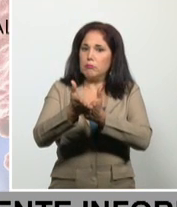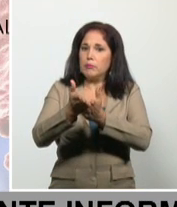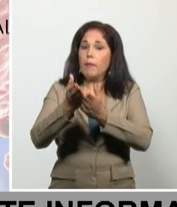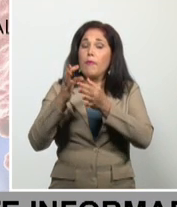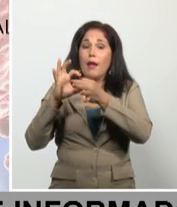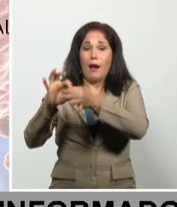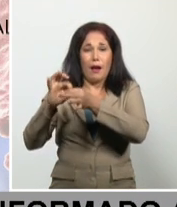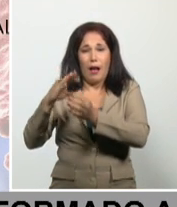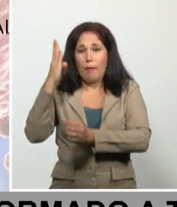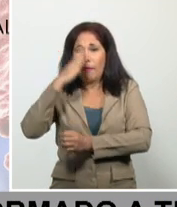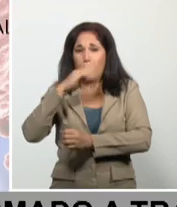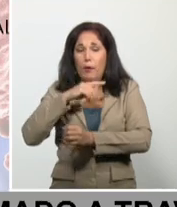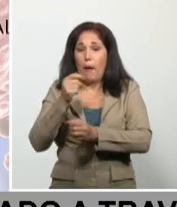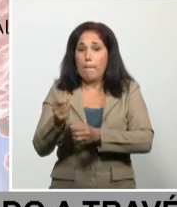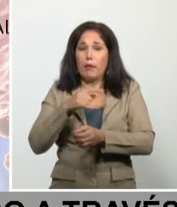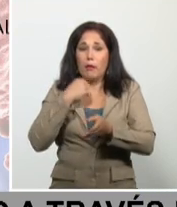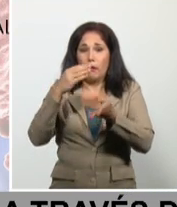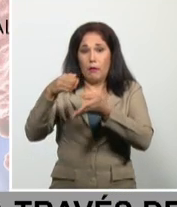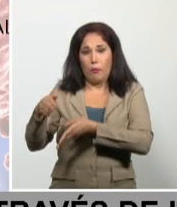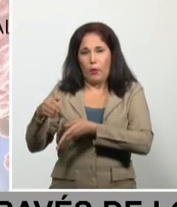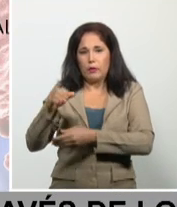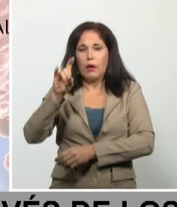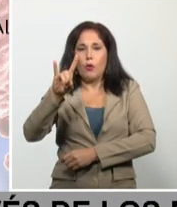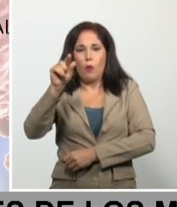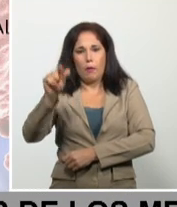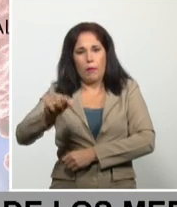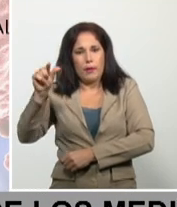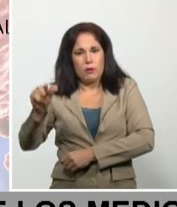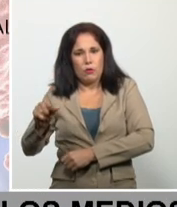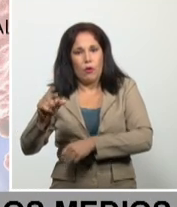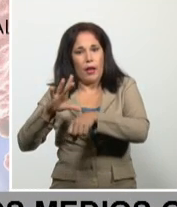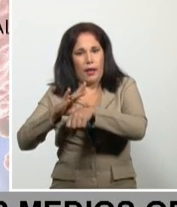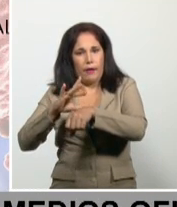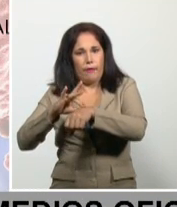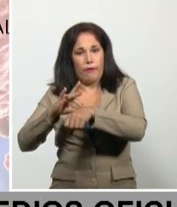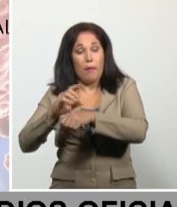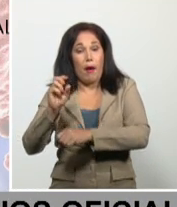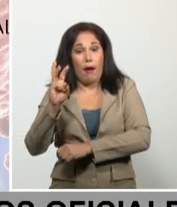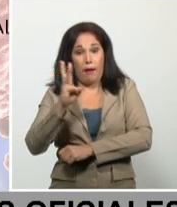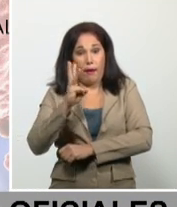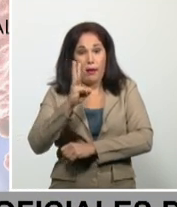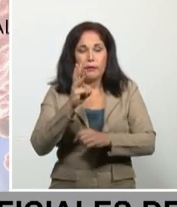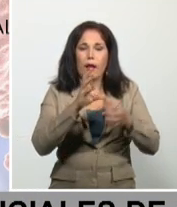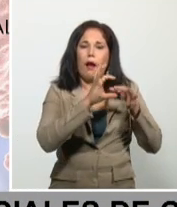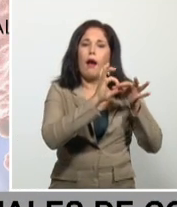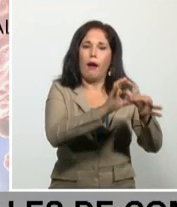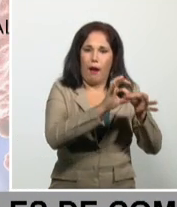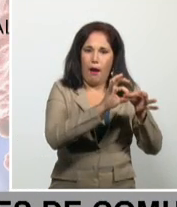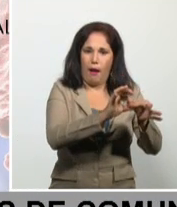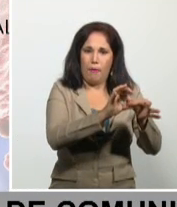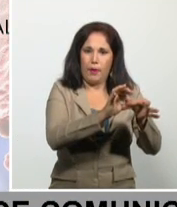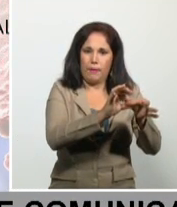críticos en el día de hoy 9 pacientes y 3 se mantienen reportados de